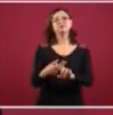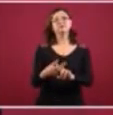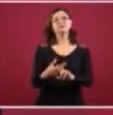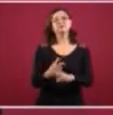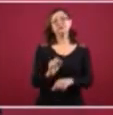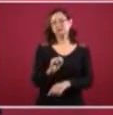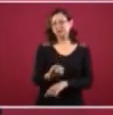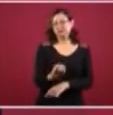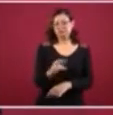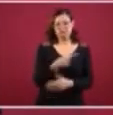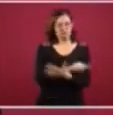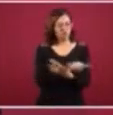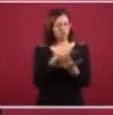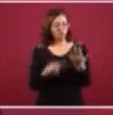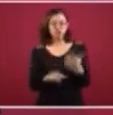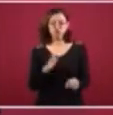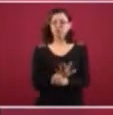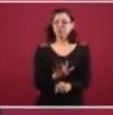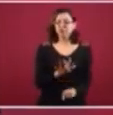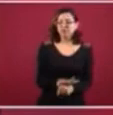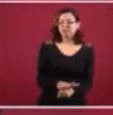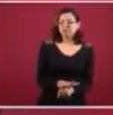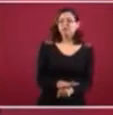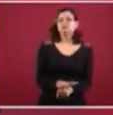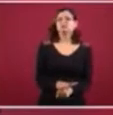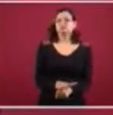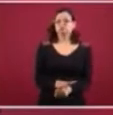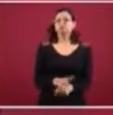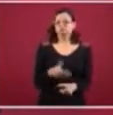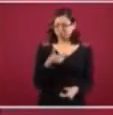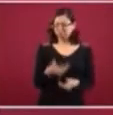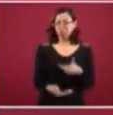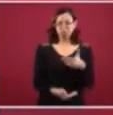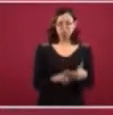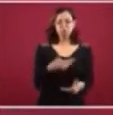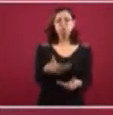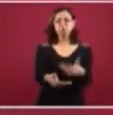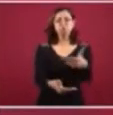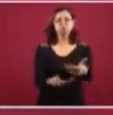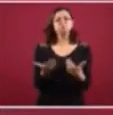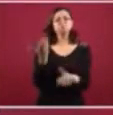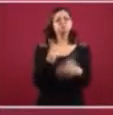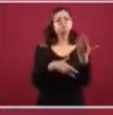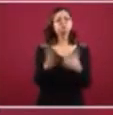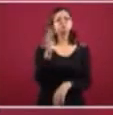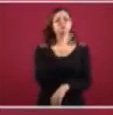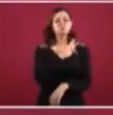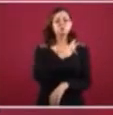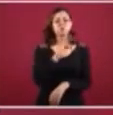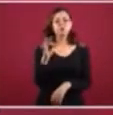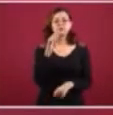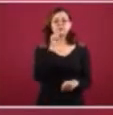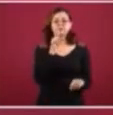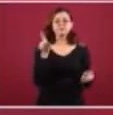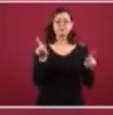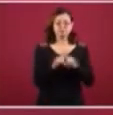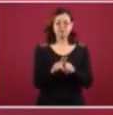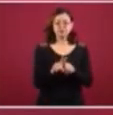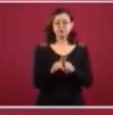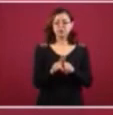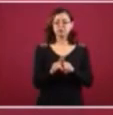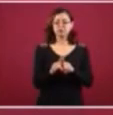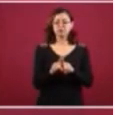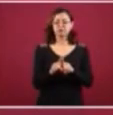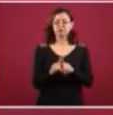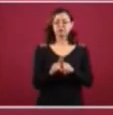elementos para sostener que vamos a avanzar, y hay algo también que